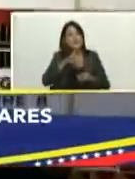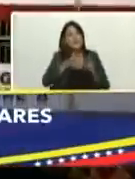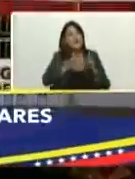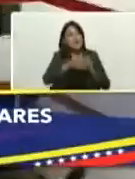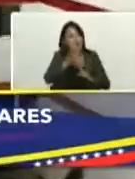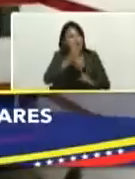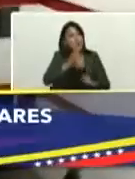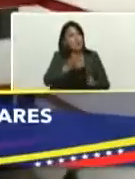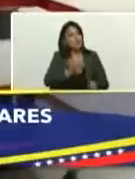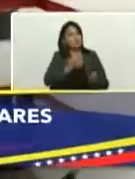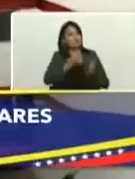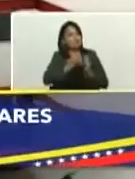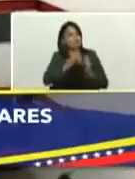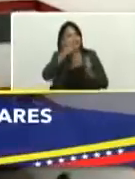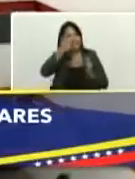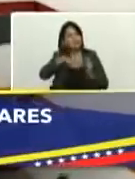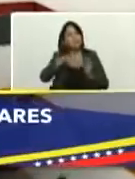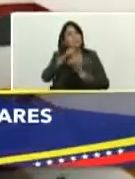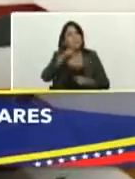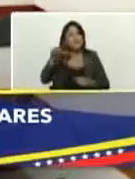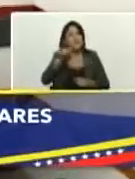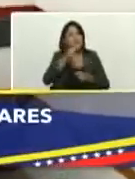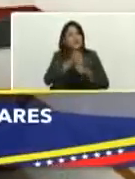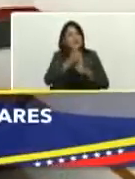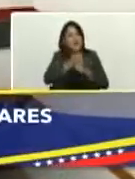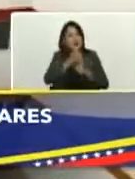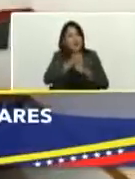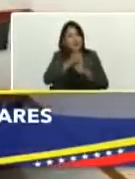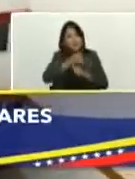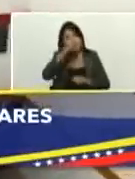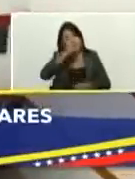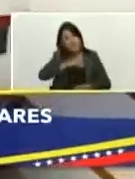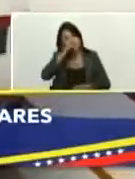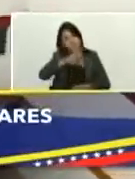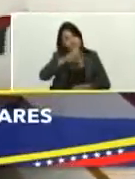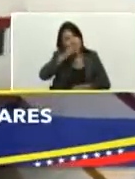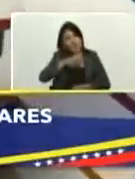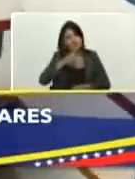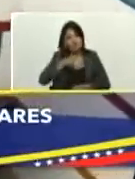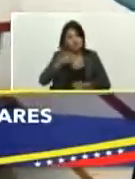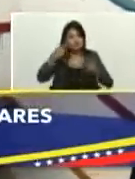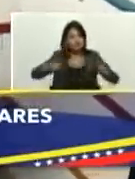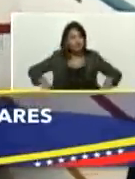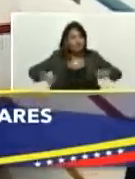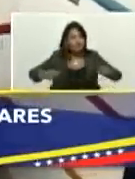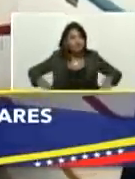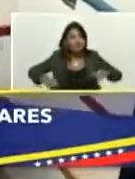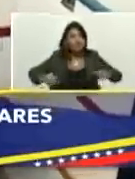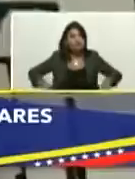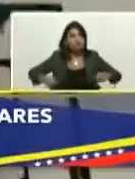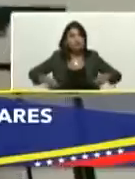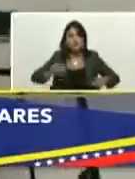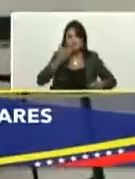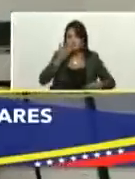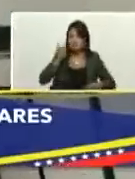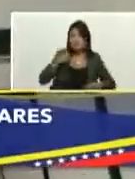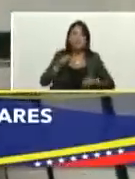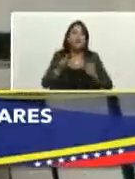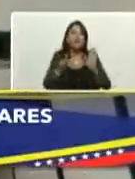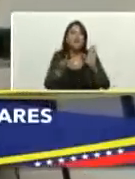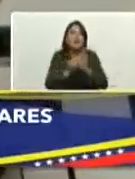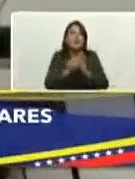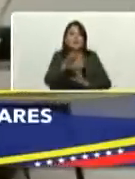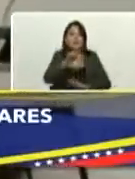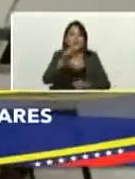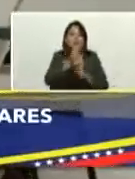discapacidad, también somos incluidos, y ciertamente en estos días fue promulgada la ley del